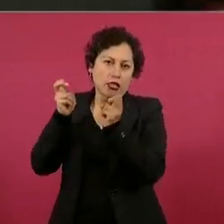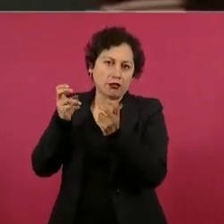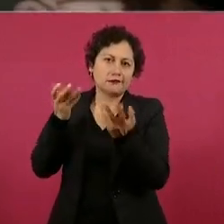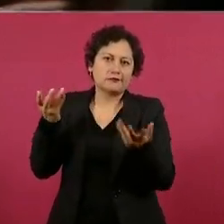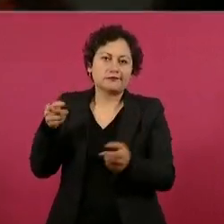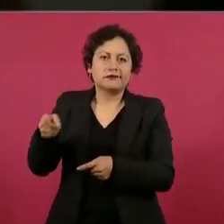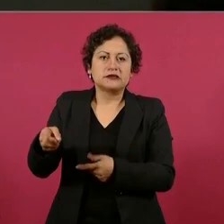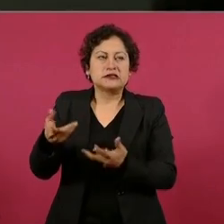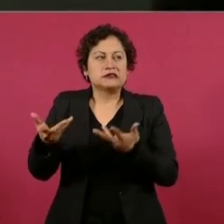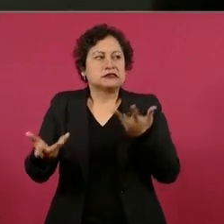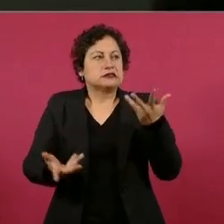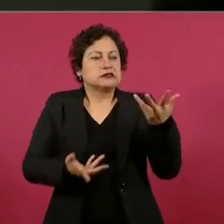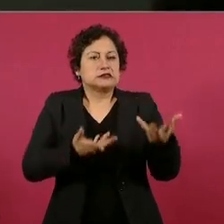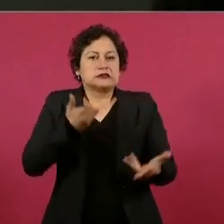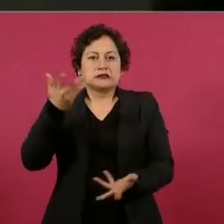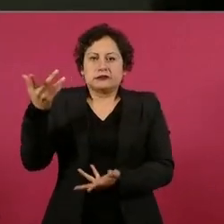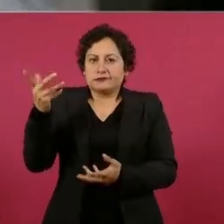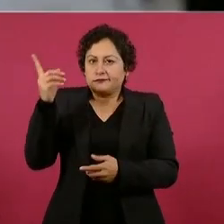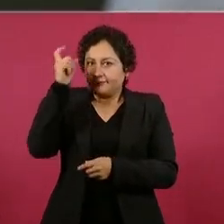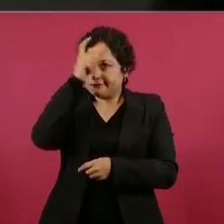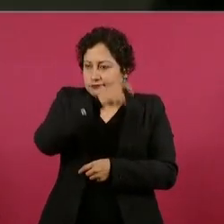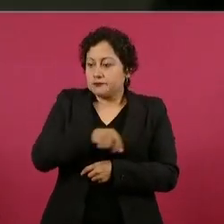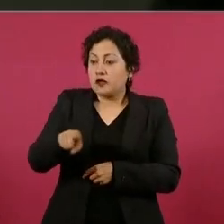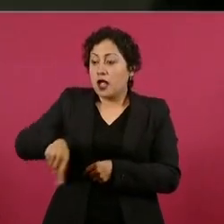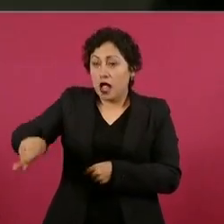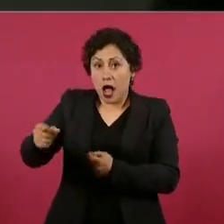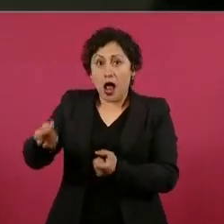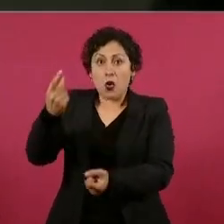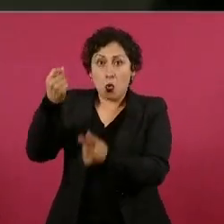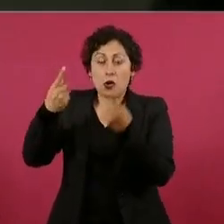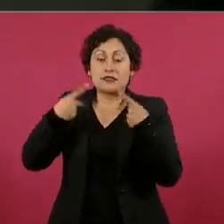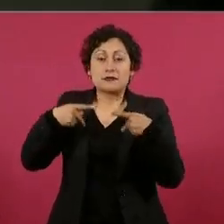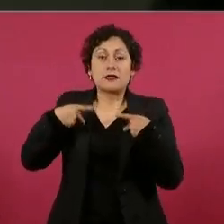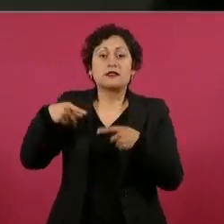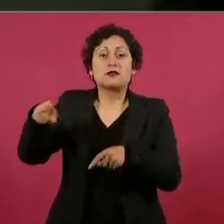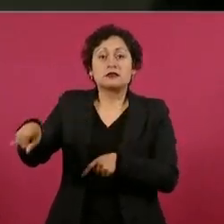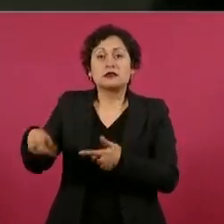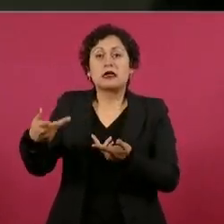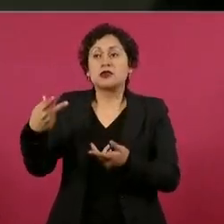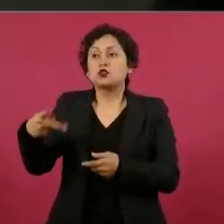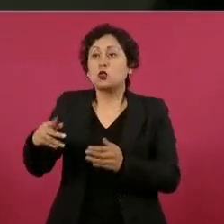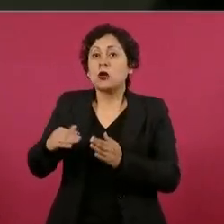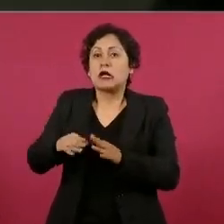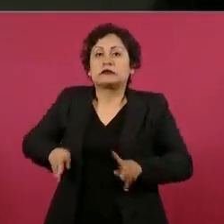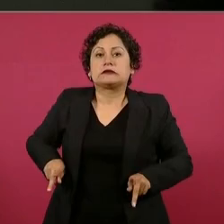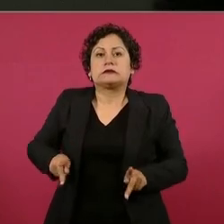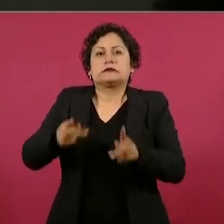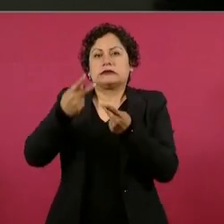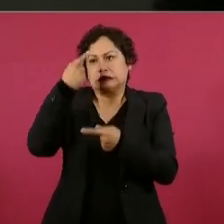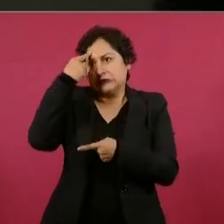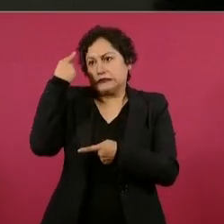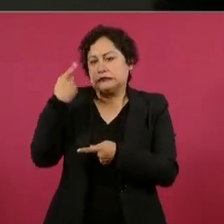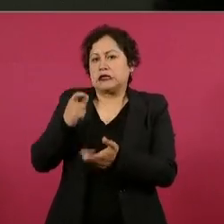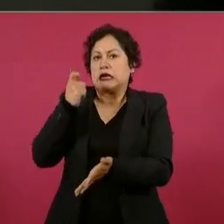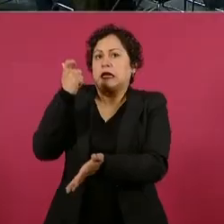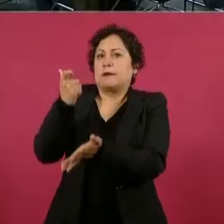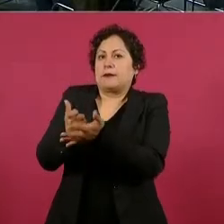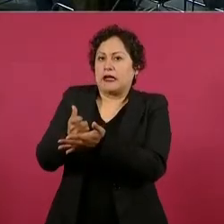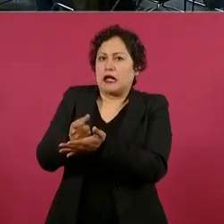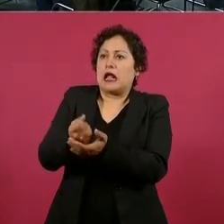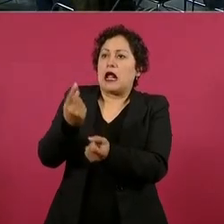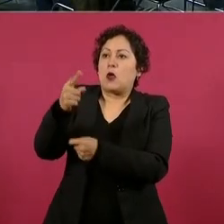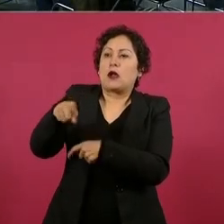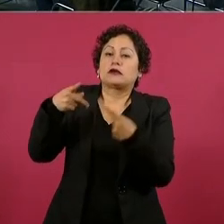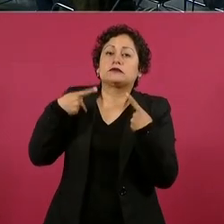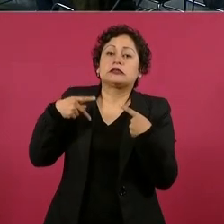dan por perdido. Personas que tuvieron que vender incluso sus casas, etcétera, para poder pagar a estas personas